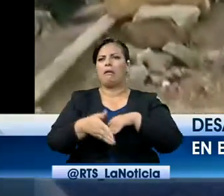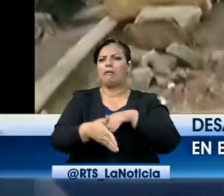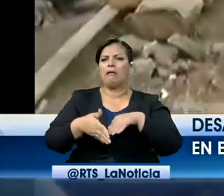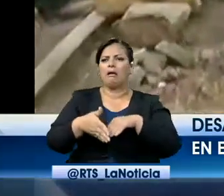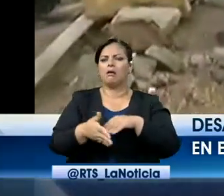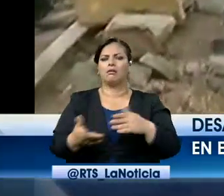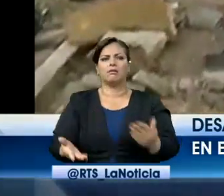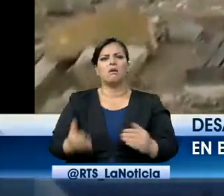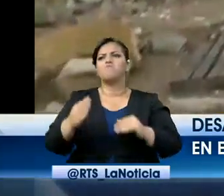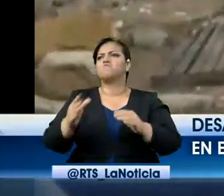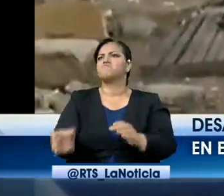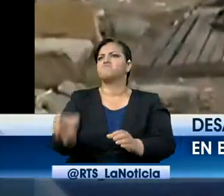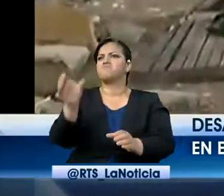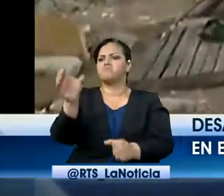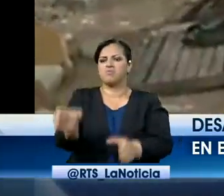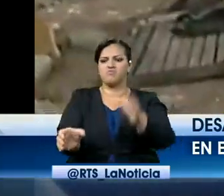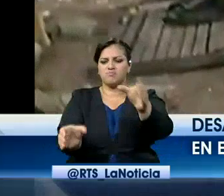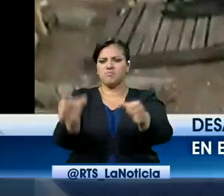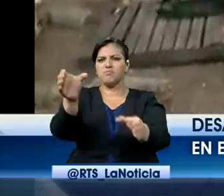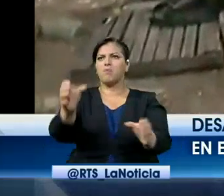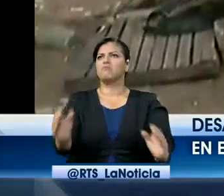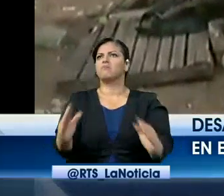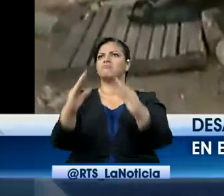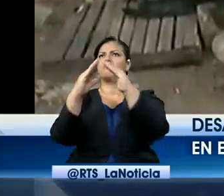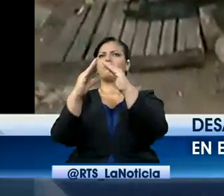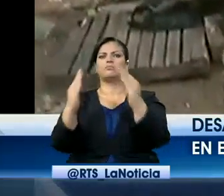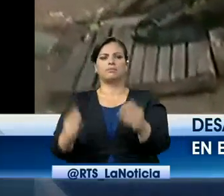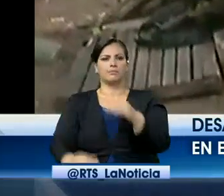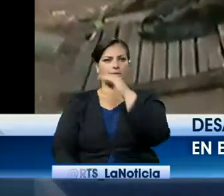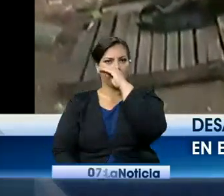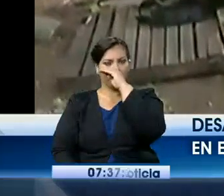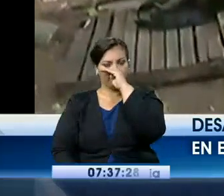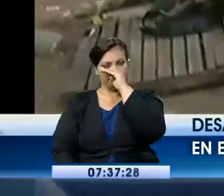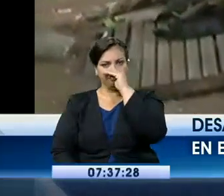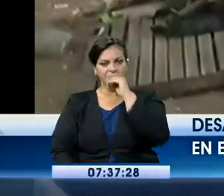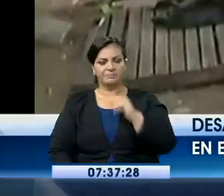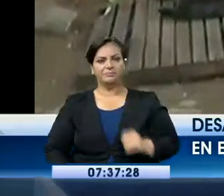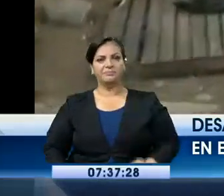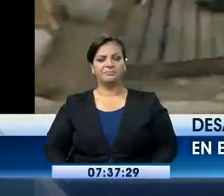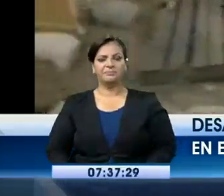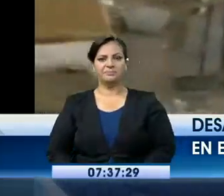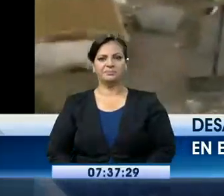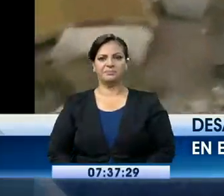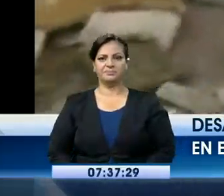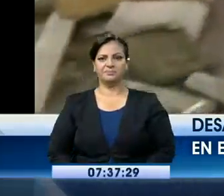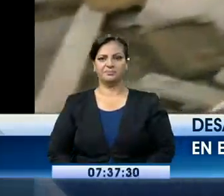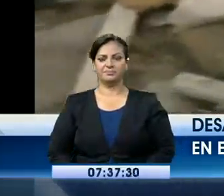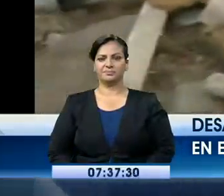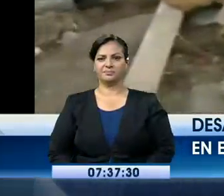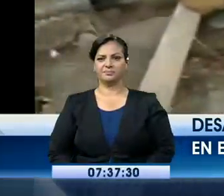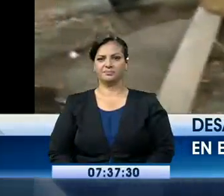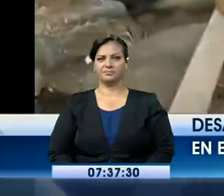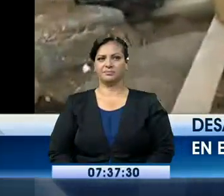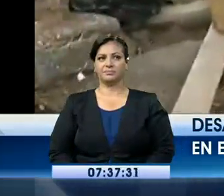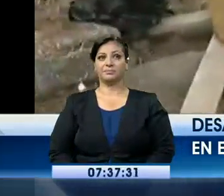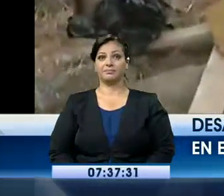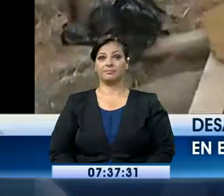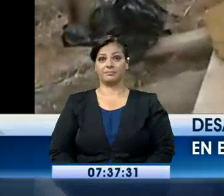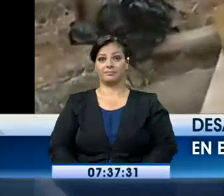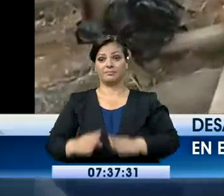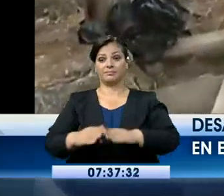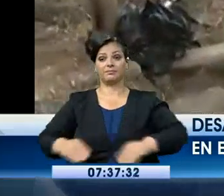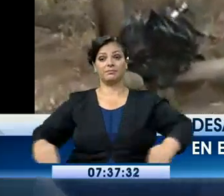tratar de levantar viviendas, porque la idea era, en este sector, en este espacio, que son terrenos de una